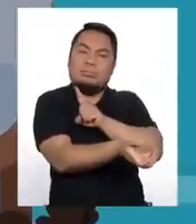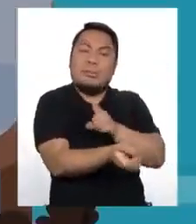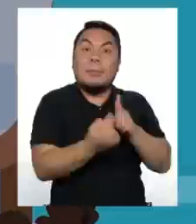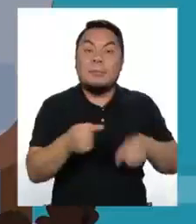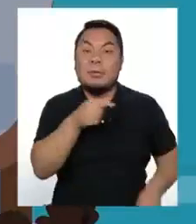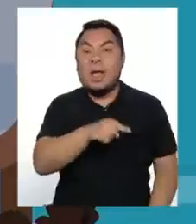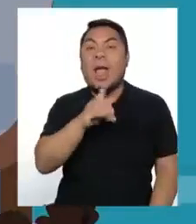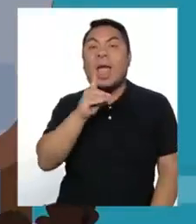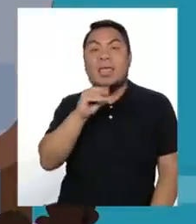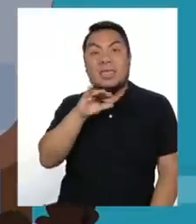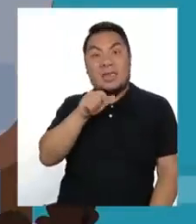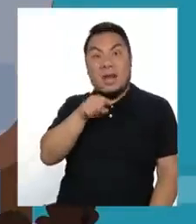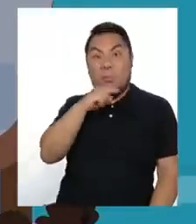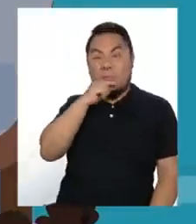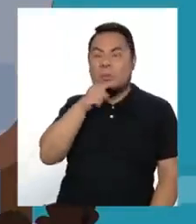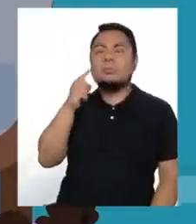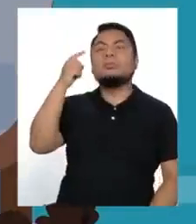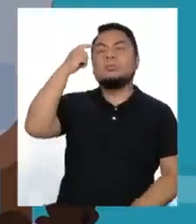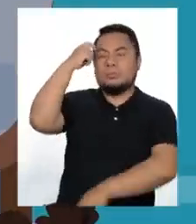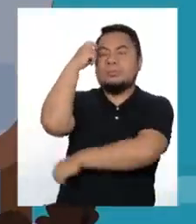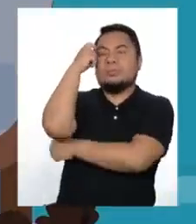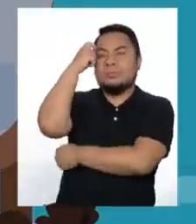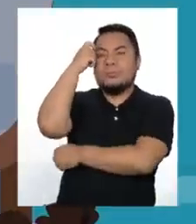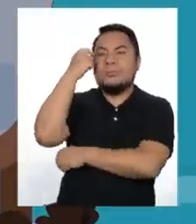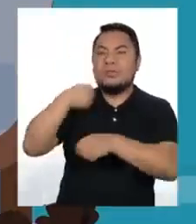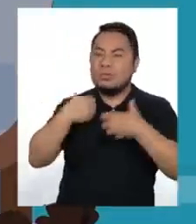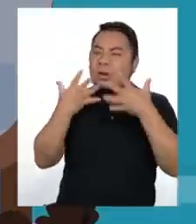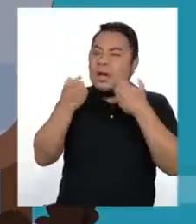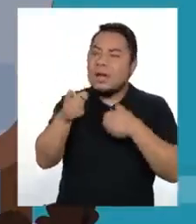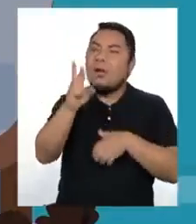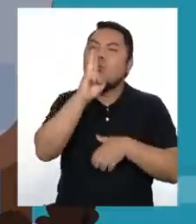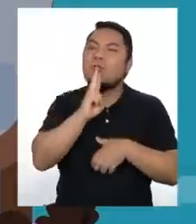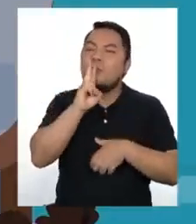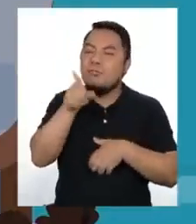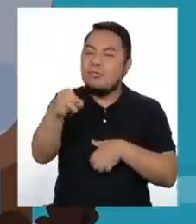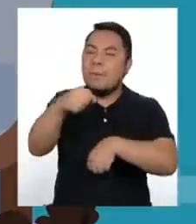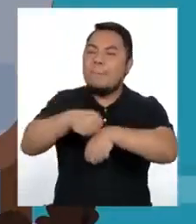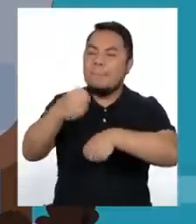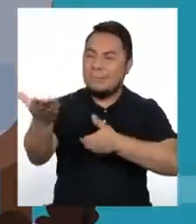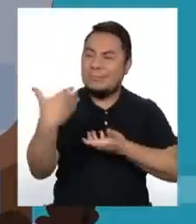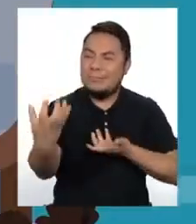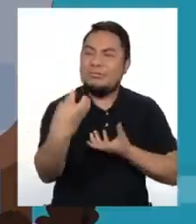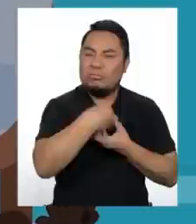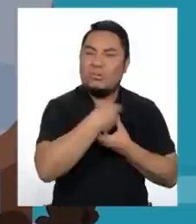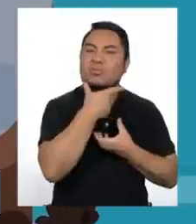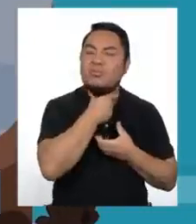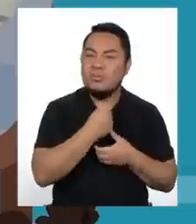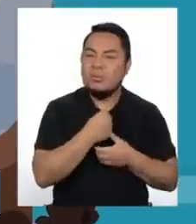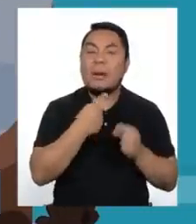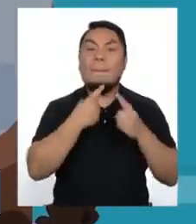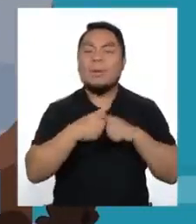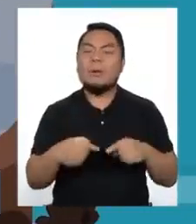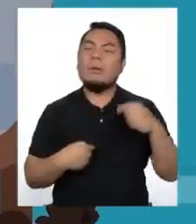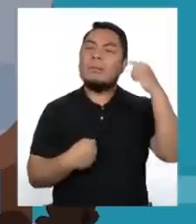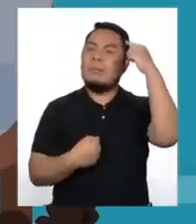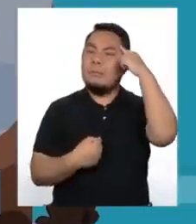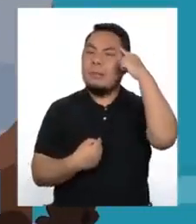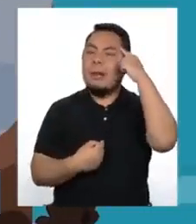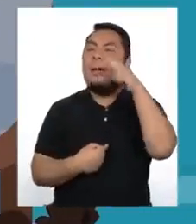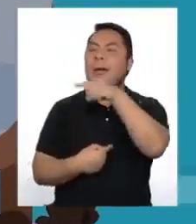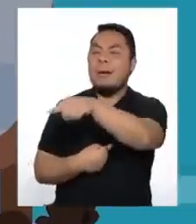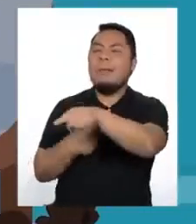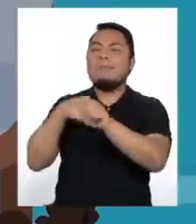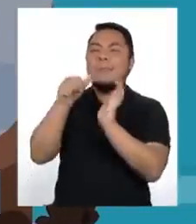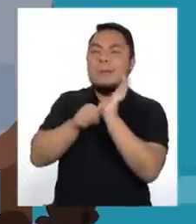Andrea se queda pensando. Quiere las piedras rojas para su colección, pero también se ha dado cuenta que le ha costado